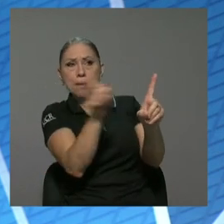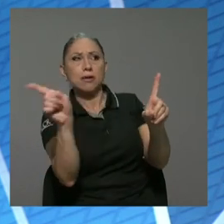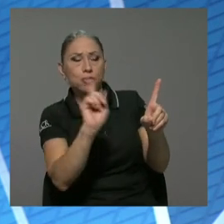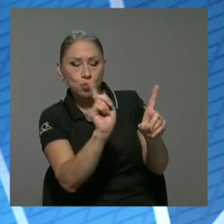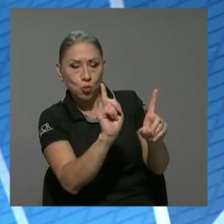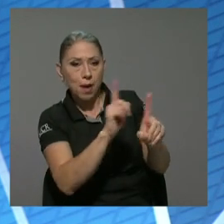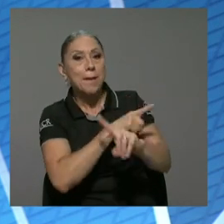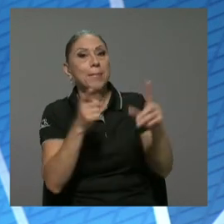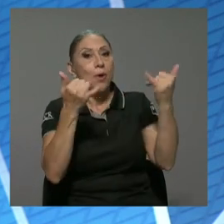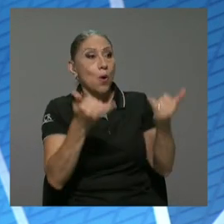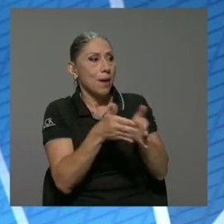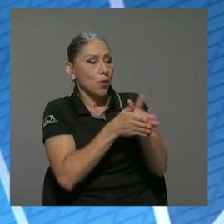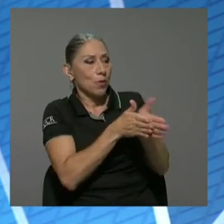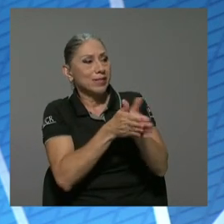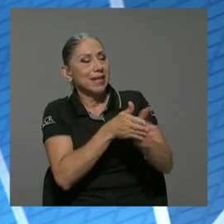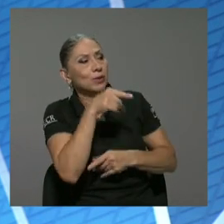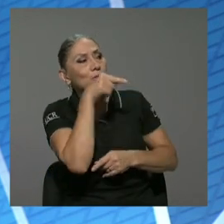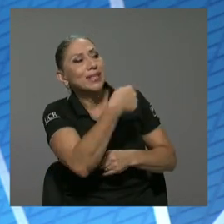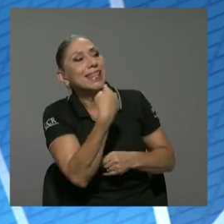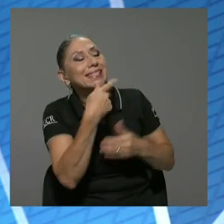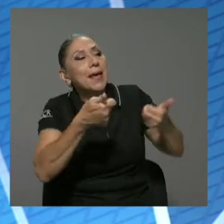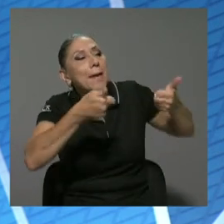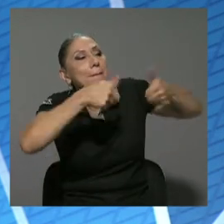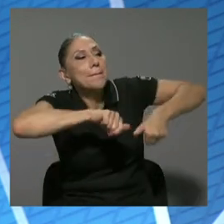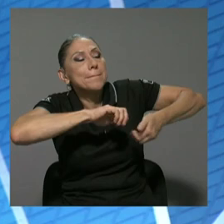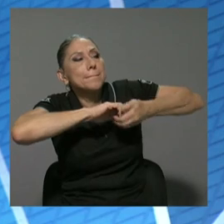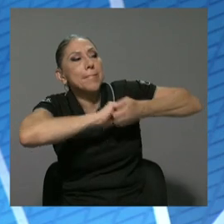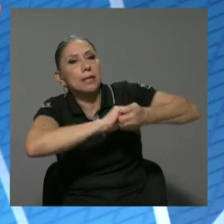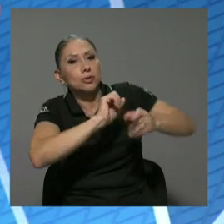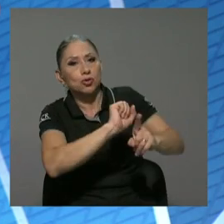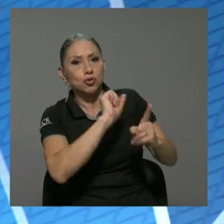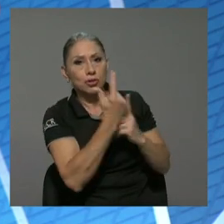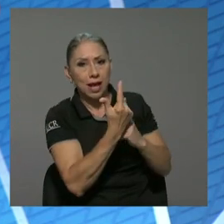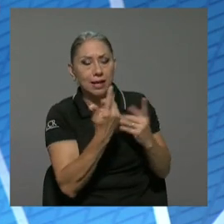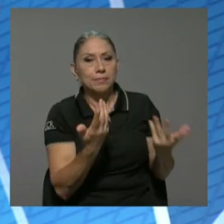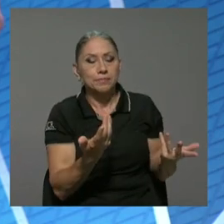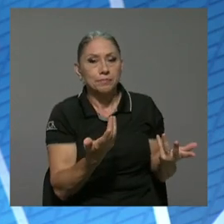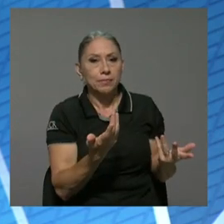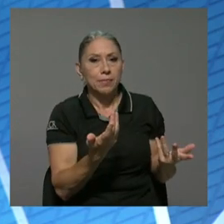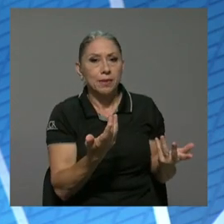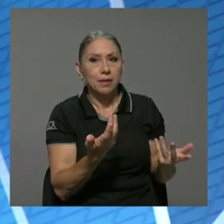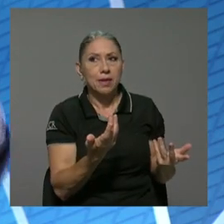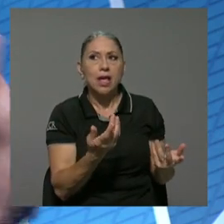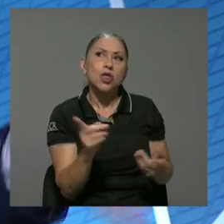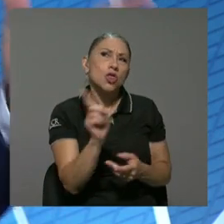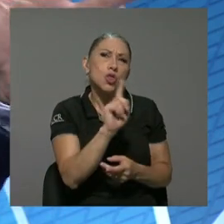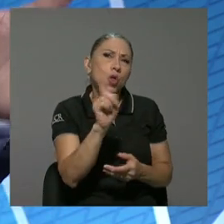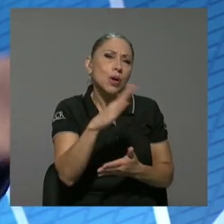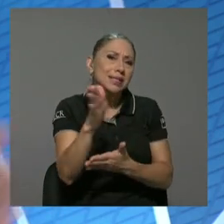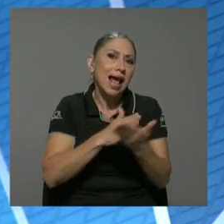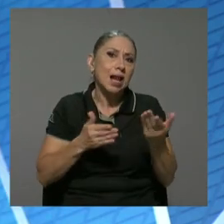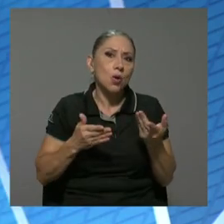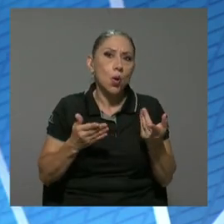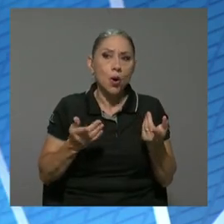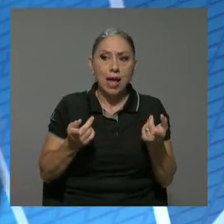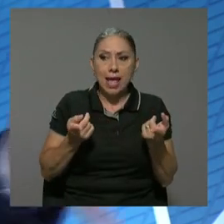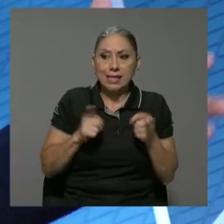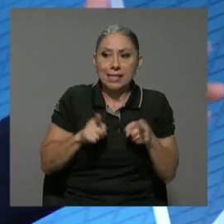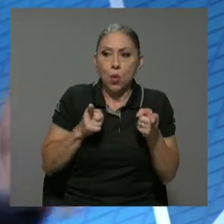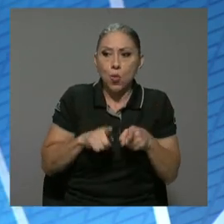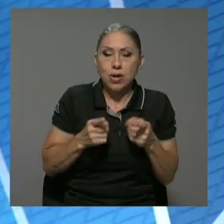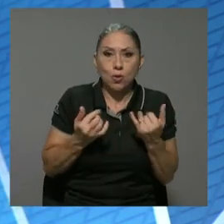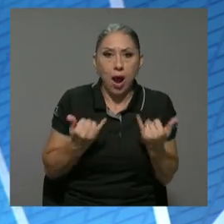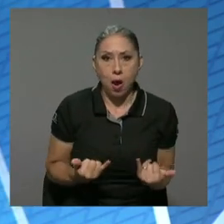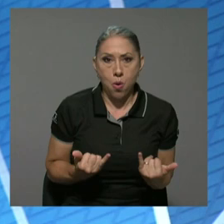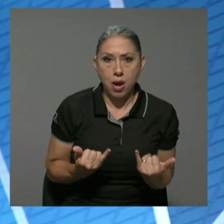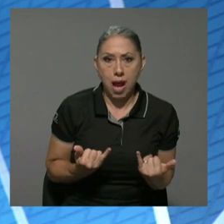social, no es algo que podríamos decir que está ocurriendo ahora nada, uh-huh, más, esto es algo